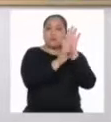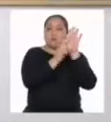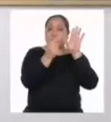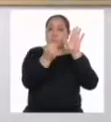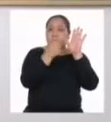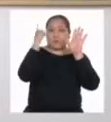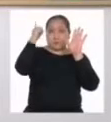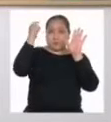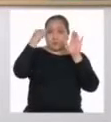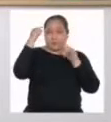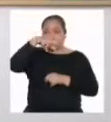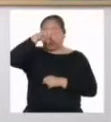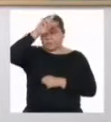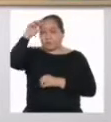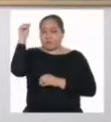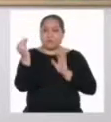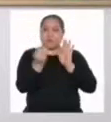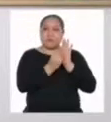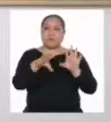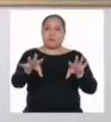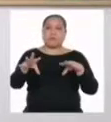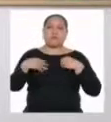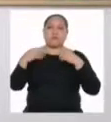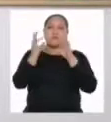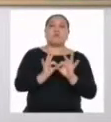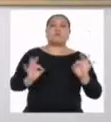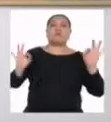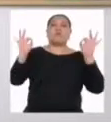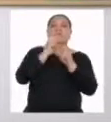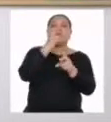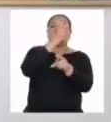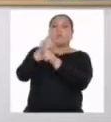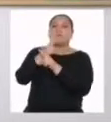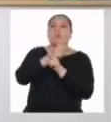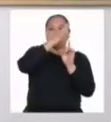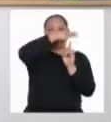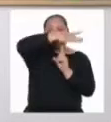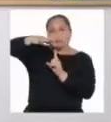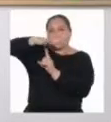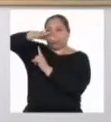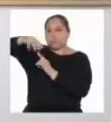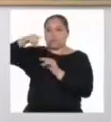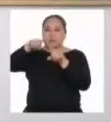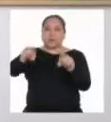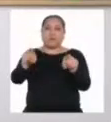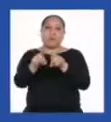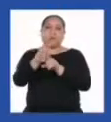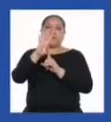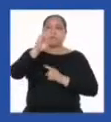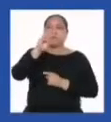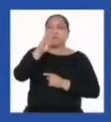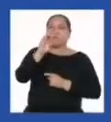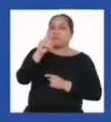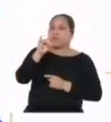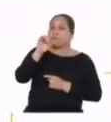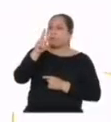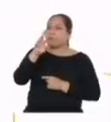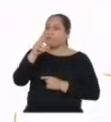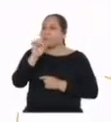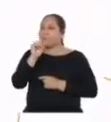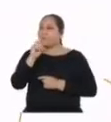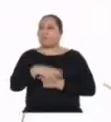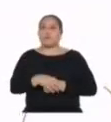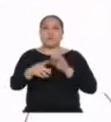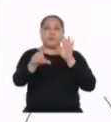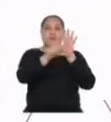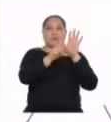Constitución Política del Perú, donde se reconoce la importancia del cuidado del ambiente y la biodiversidad.